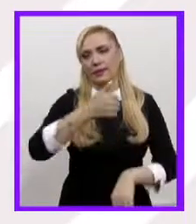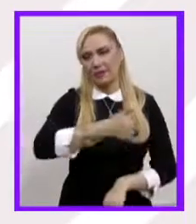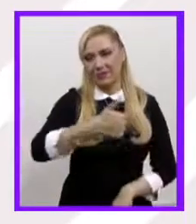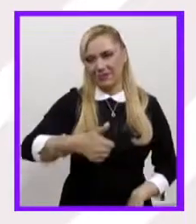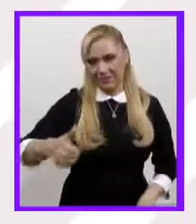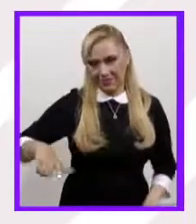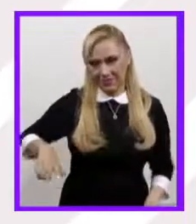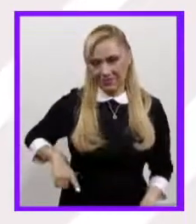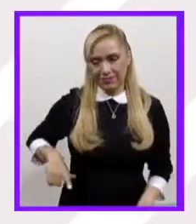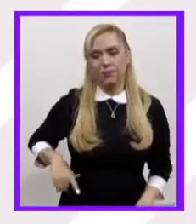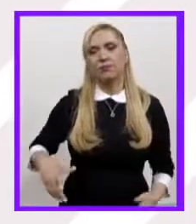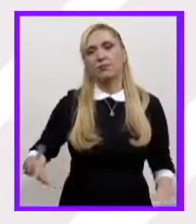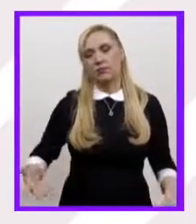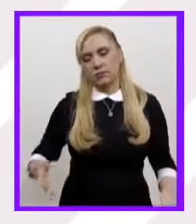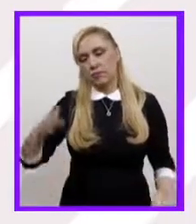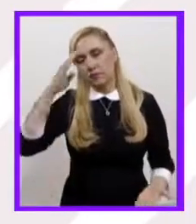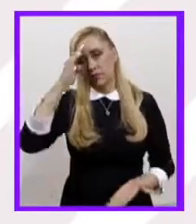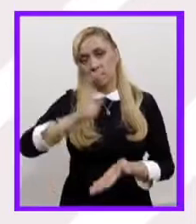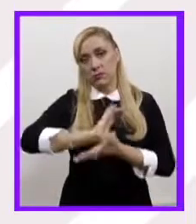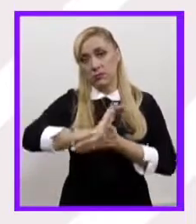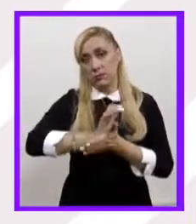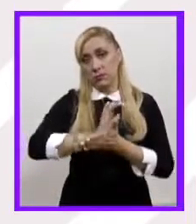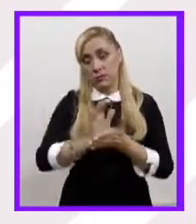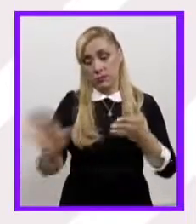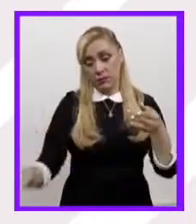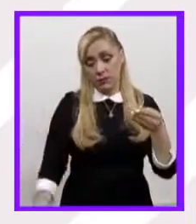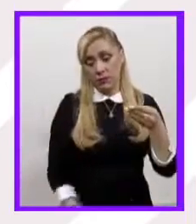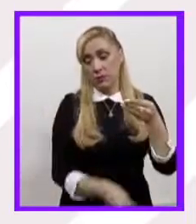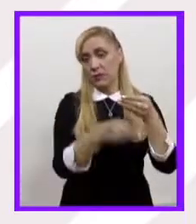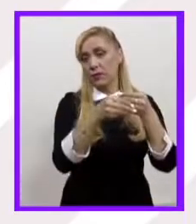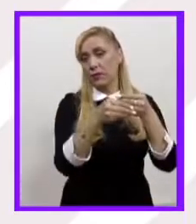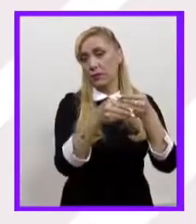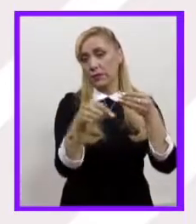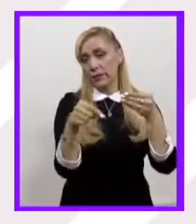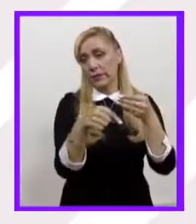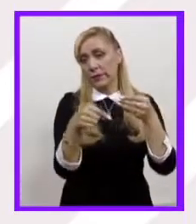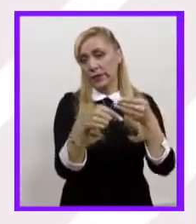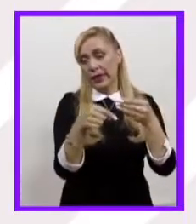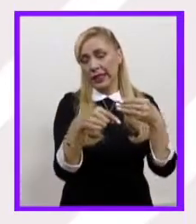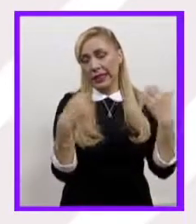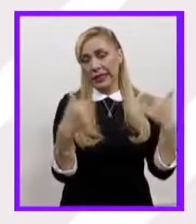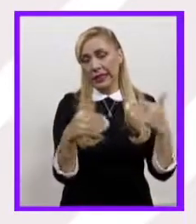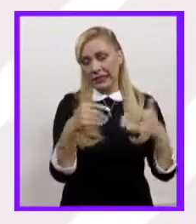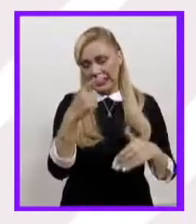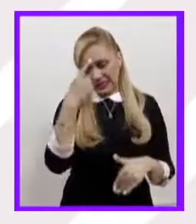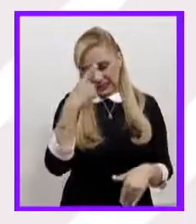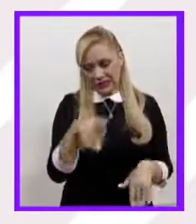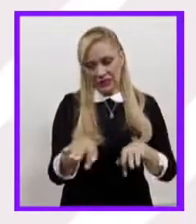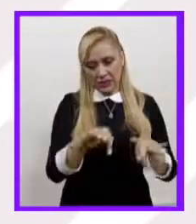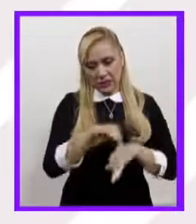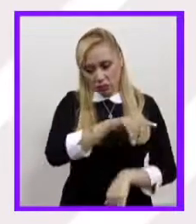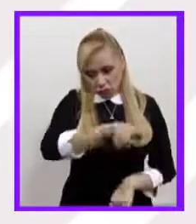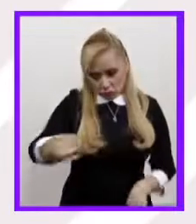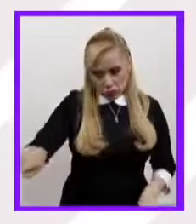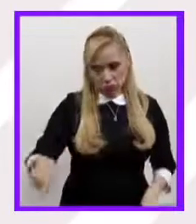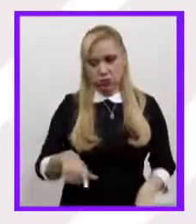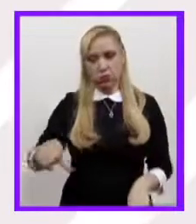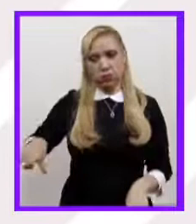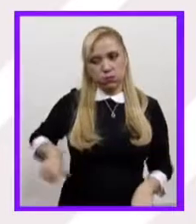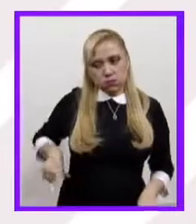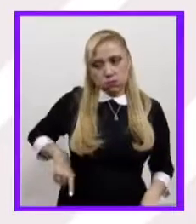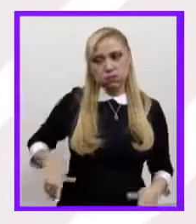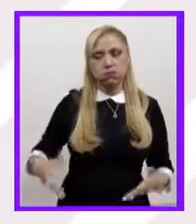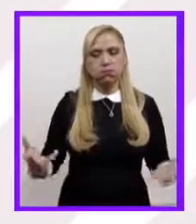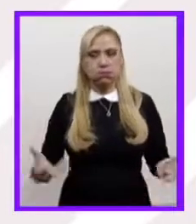y estamos adicionando que la no discriminación tiene que ser un principio básico para el desempeño de su empleo, cargo